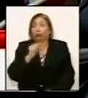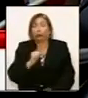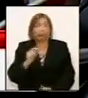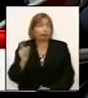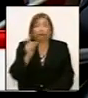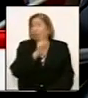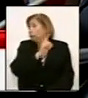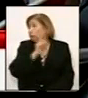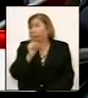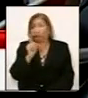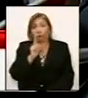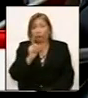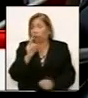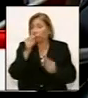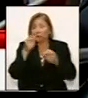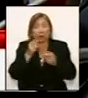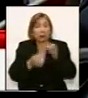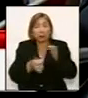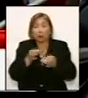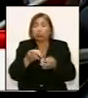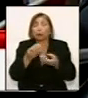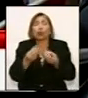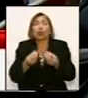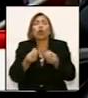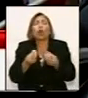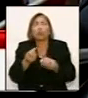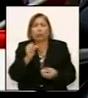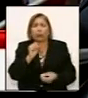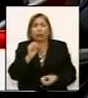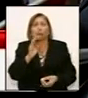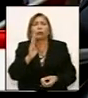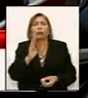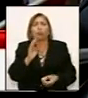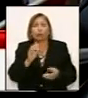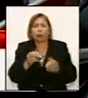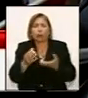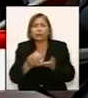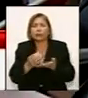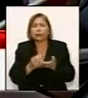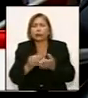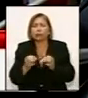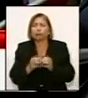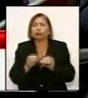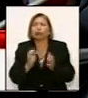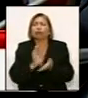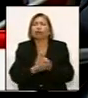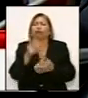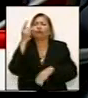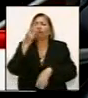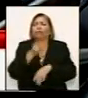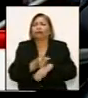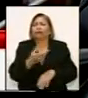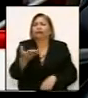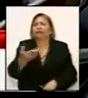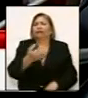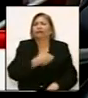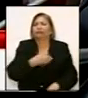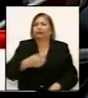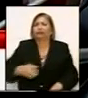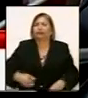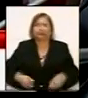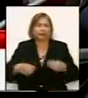están en tela de juicio, ¿cómo es posible que la subcomisión haya admitido una acusación contra el presidente del tribunal